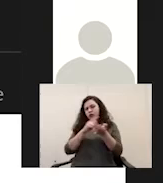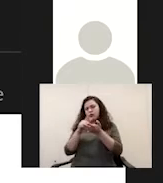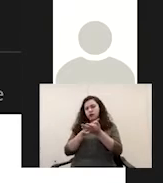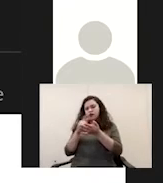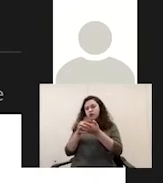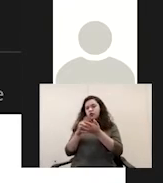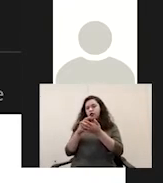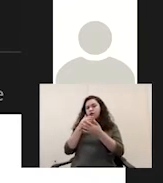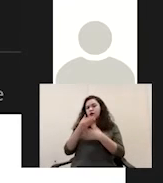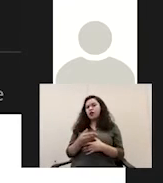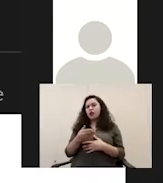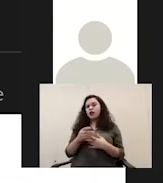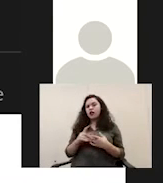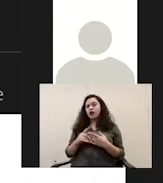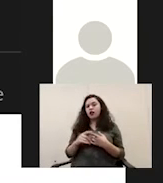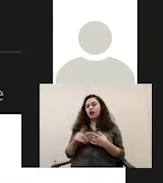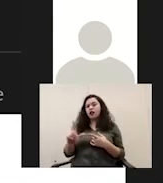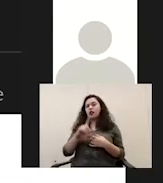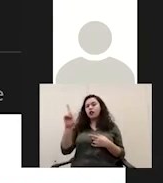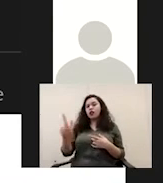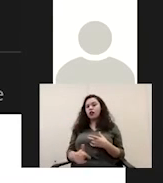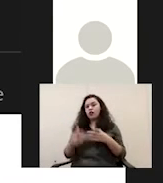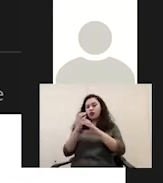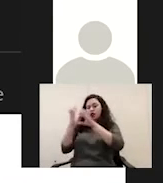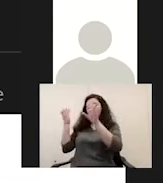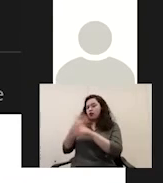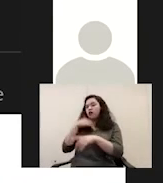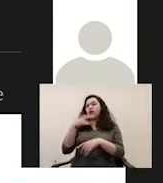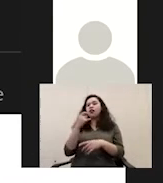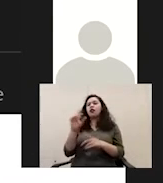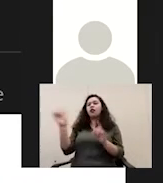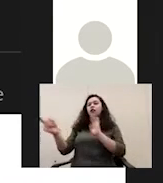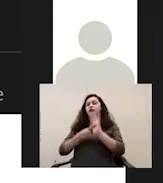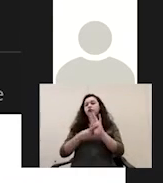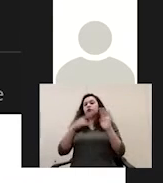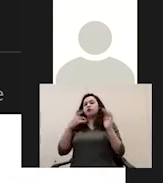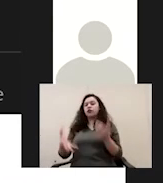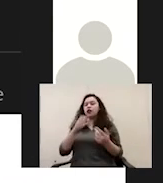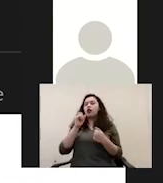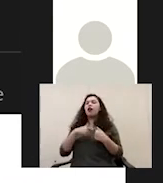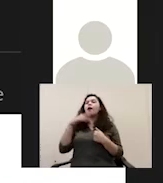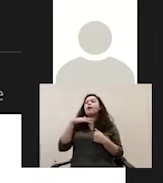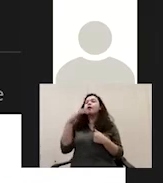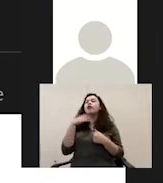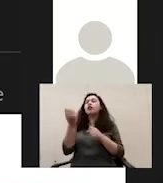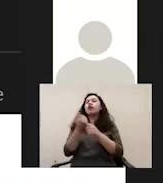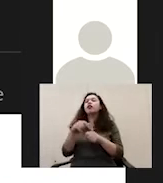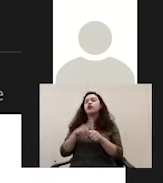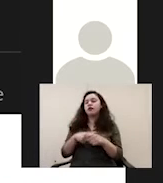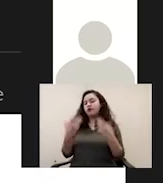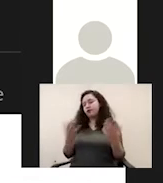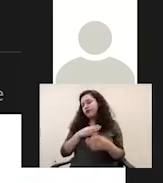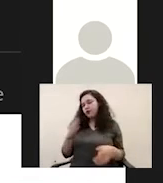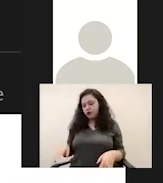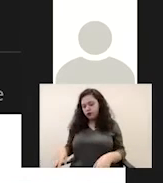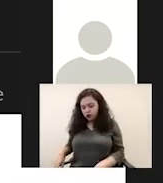quieran y se tiene que entregar al camión de la basura con una etiqueta que diga residuo sanitario. ¿Ok? Entonces, bueno,